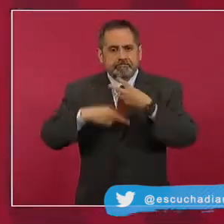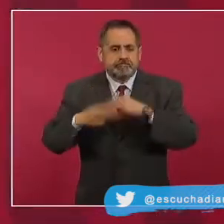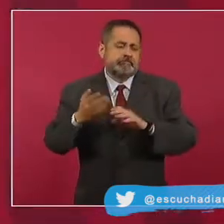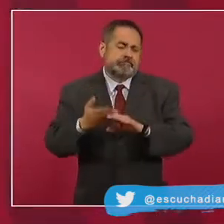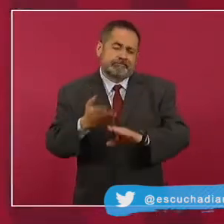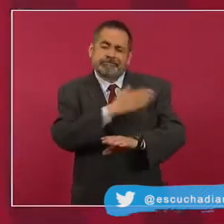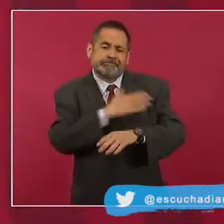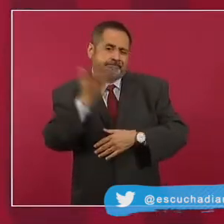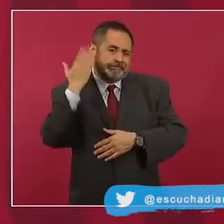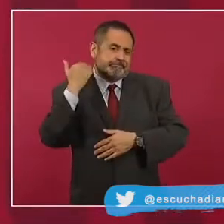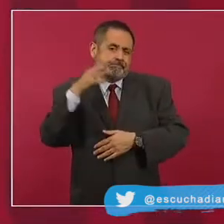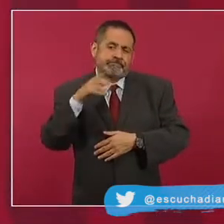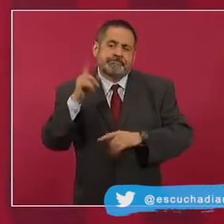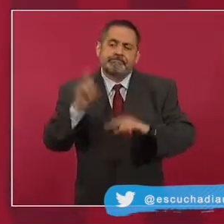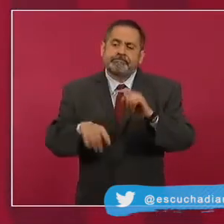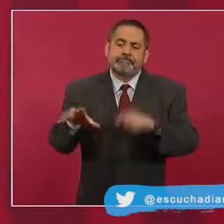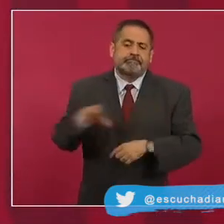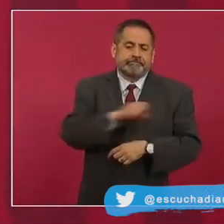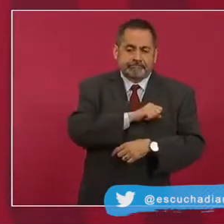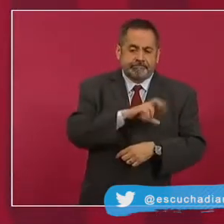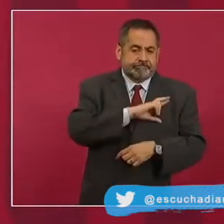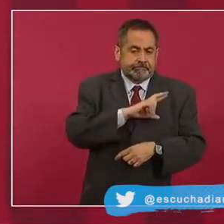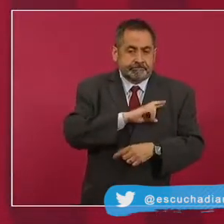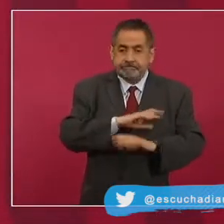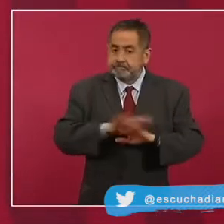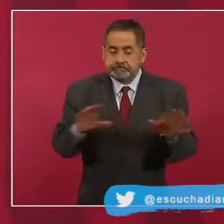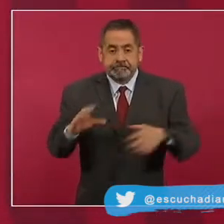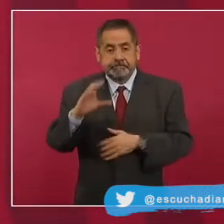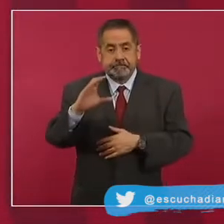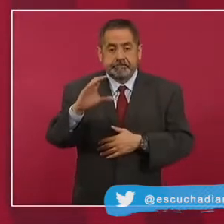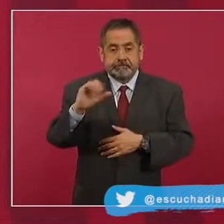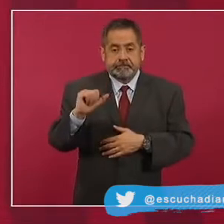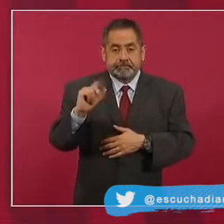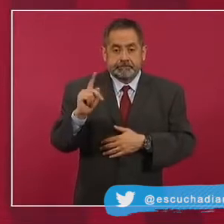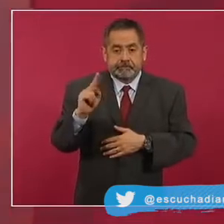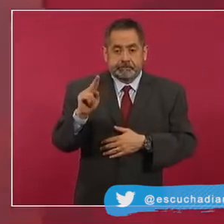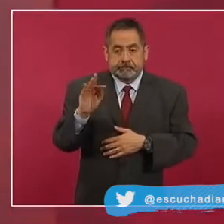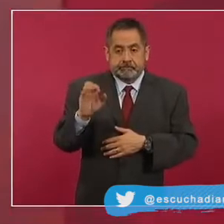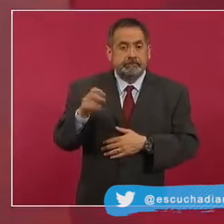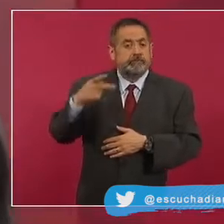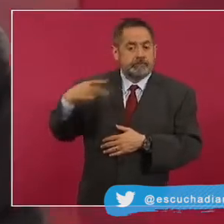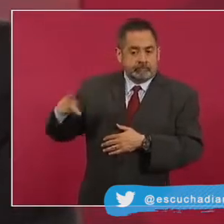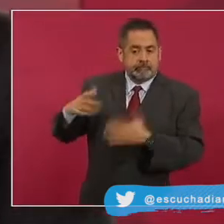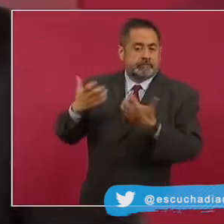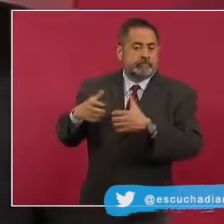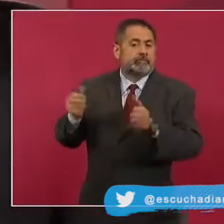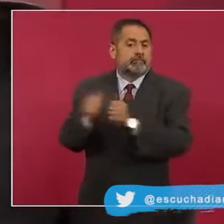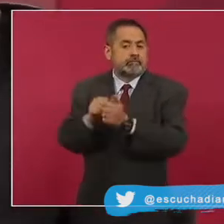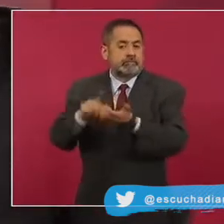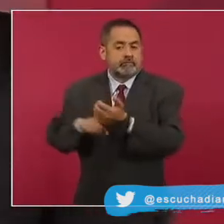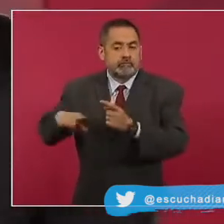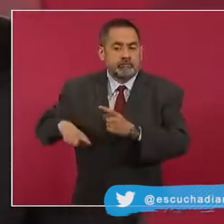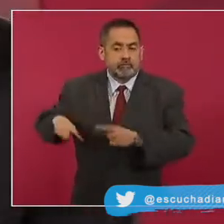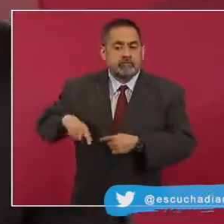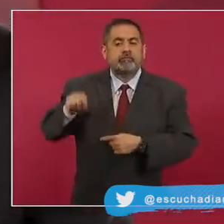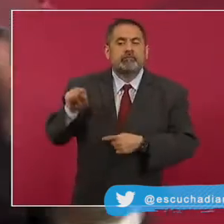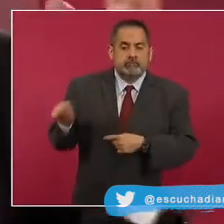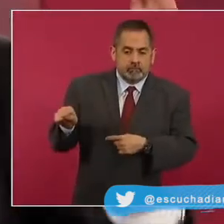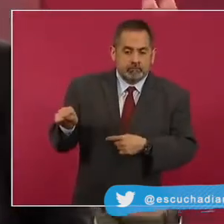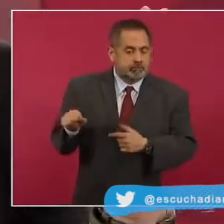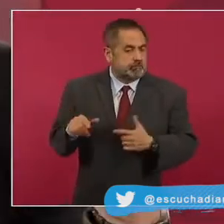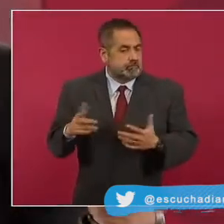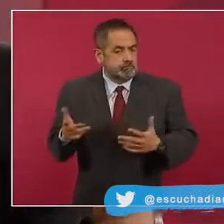una de las causas de la reforma eléctrica es la forma grosera de las empresas españolas en méxico estas empresas han saqueado al